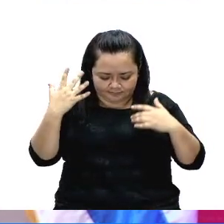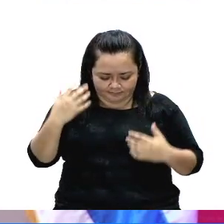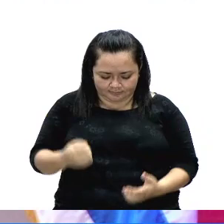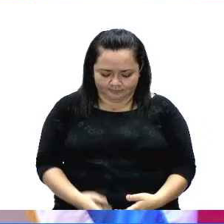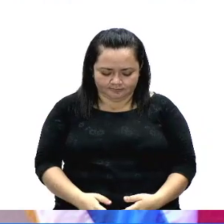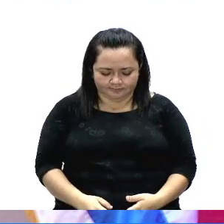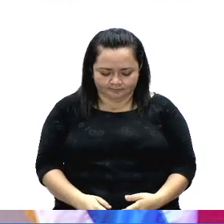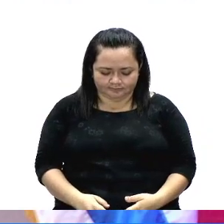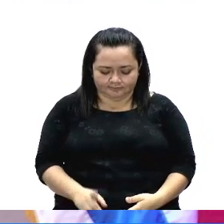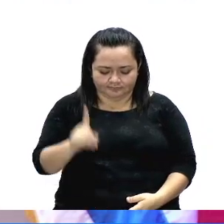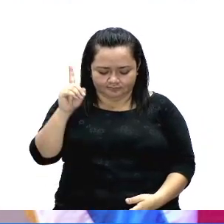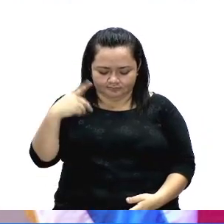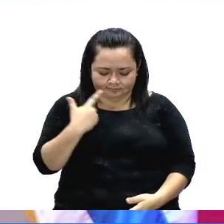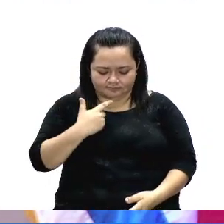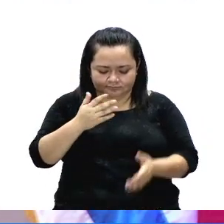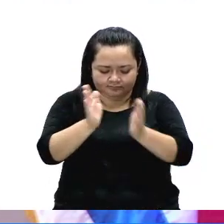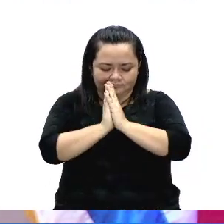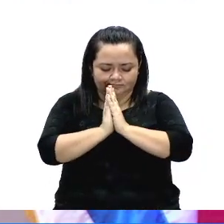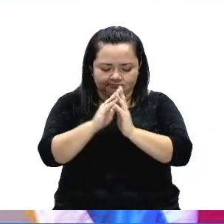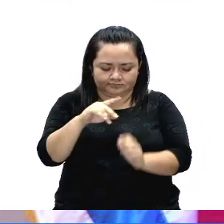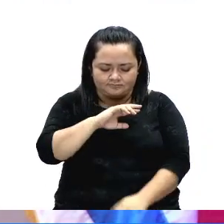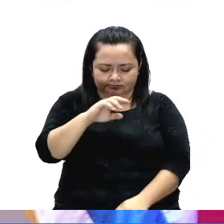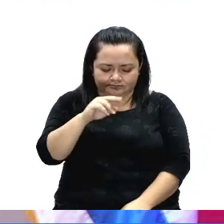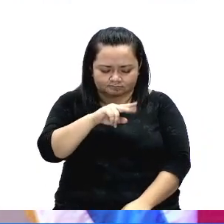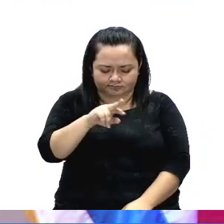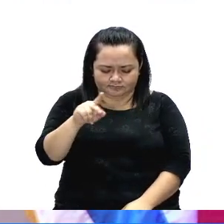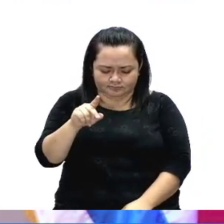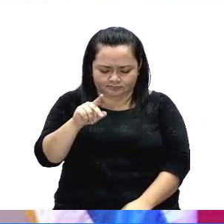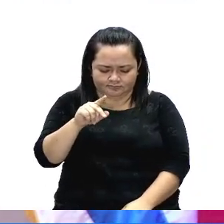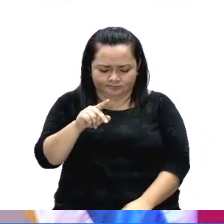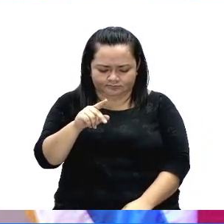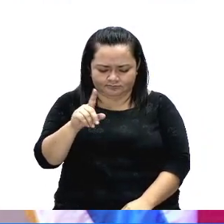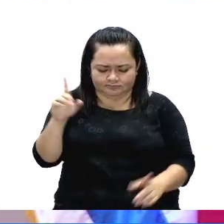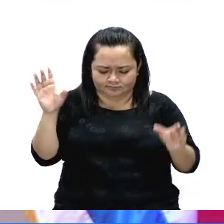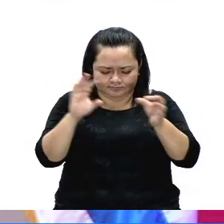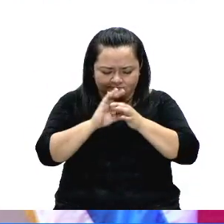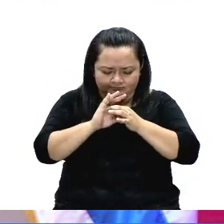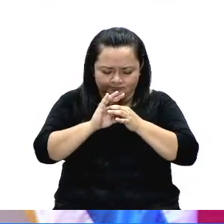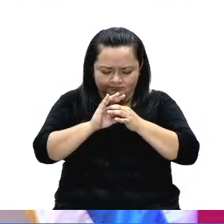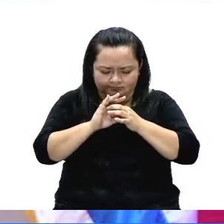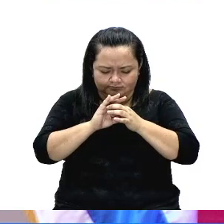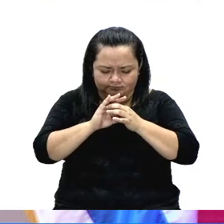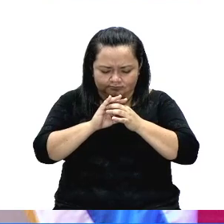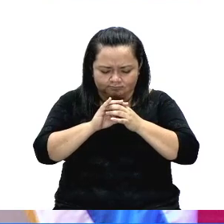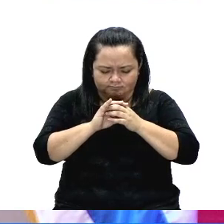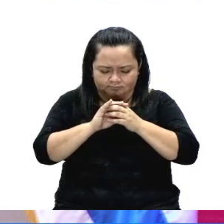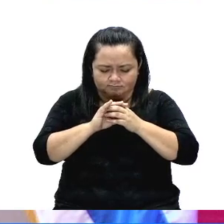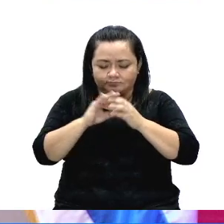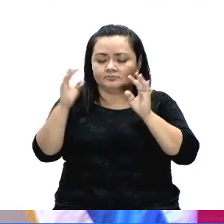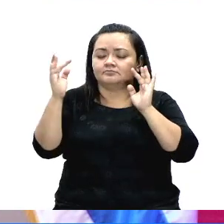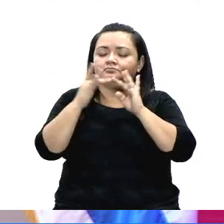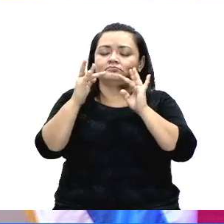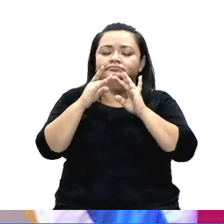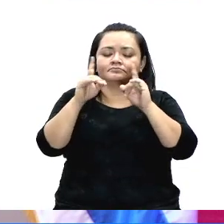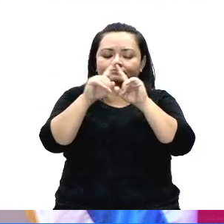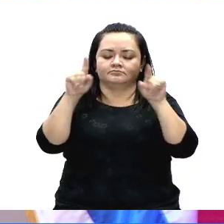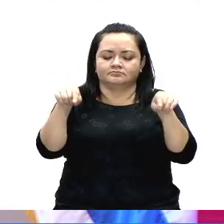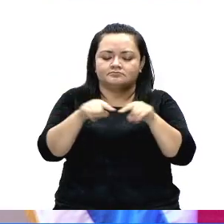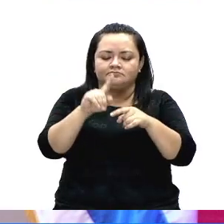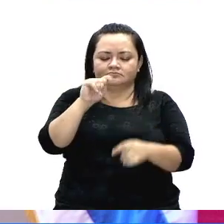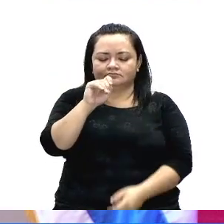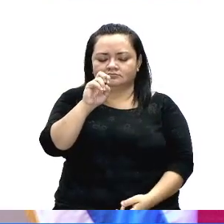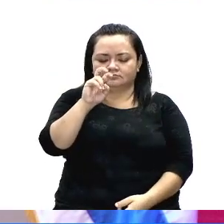señor te pedimos por nuestros amigos que nos sintonizan a través de la señal de tavertet